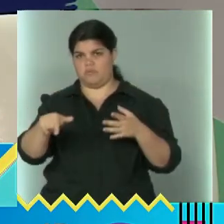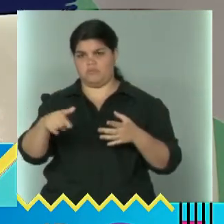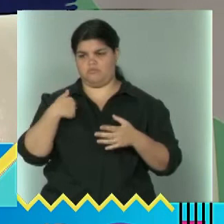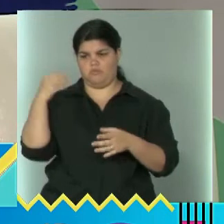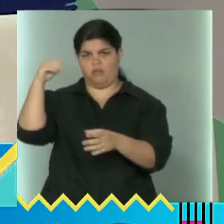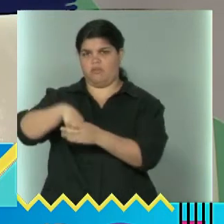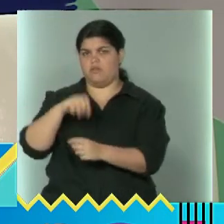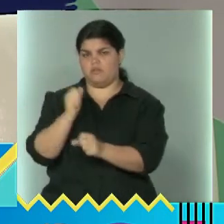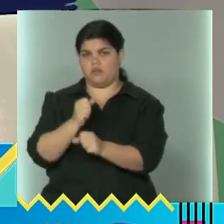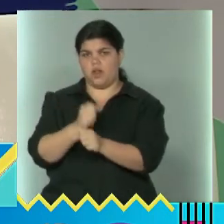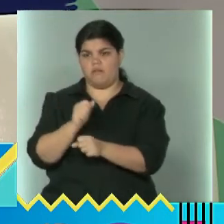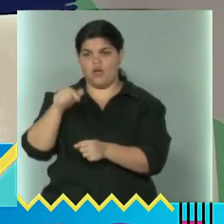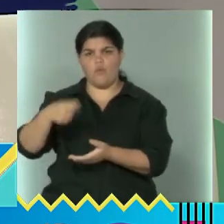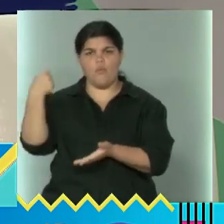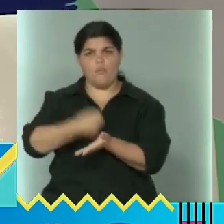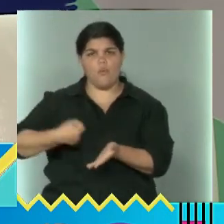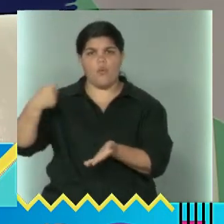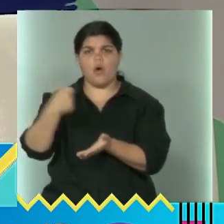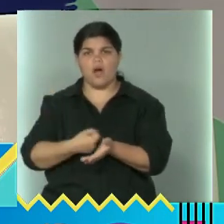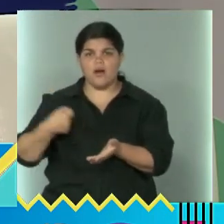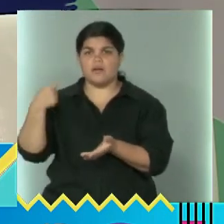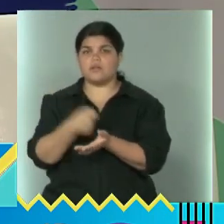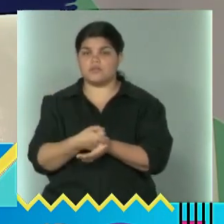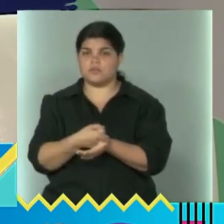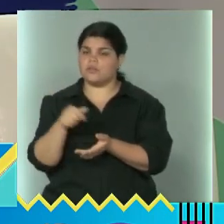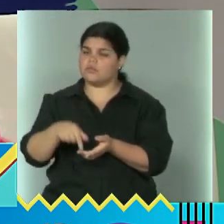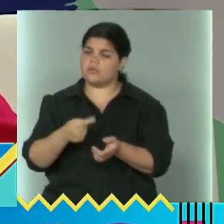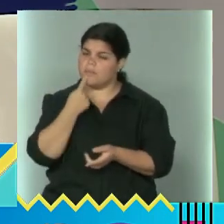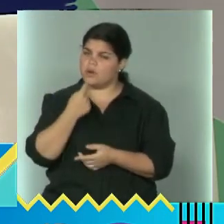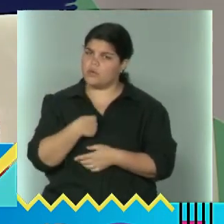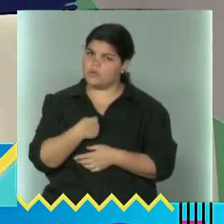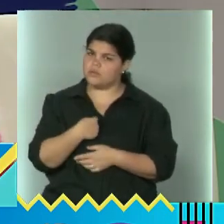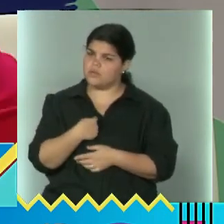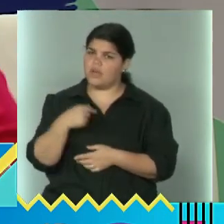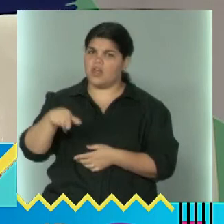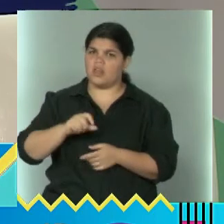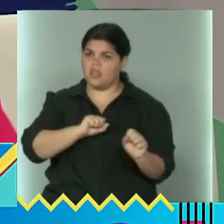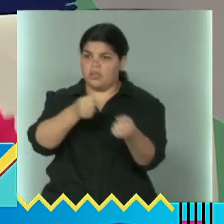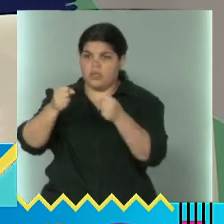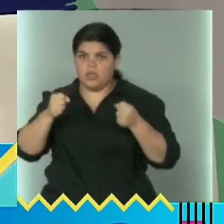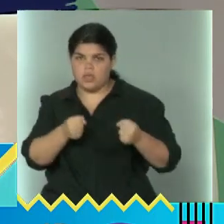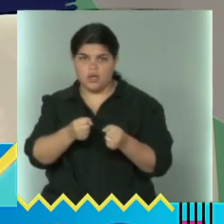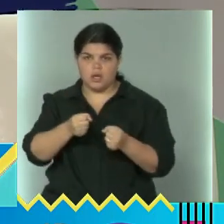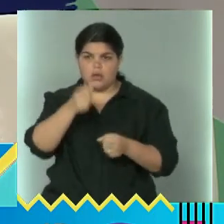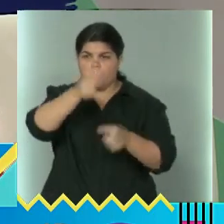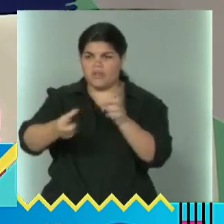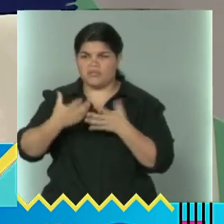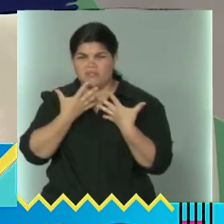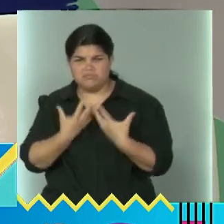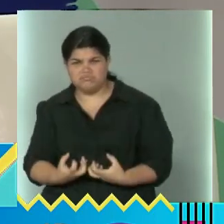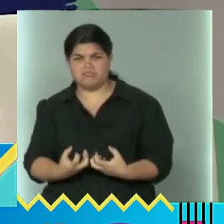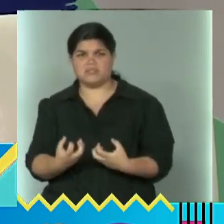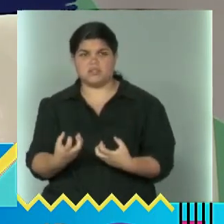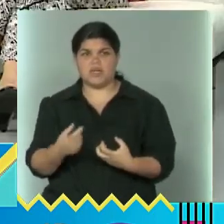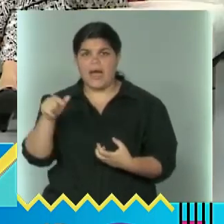con el esfuerzo que ese resultado está generando. Entonces la pregunta es demasiado estrés, la gente está demasiado angustiada, ¿no